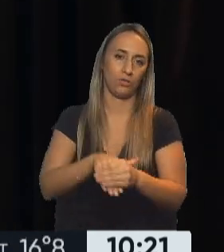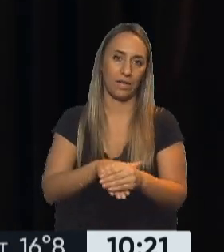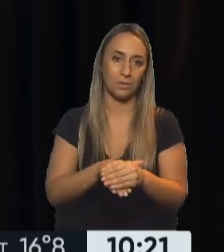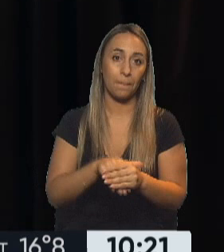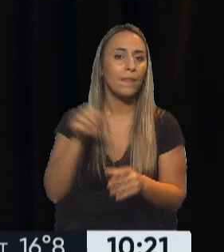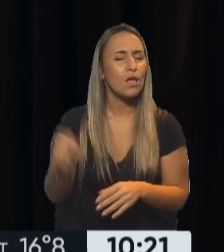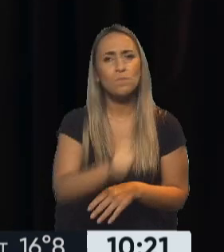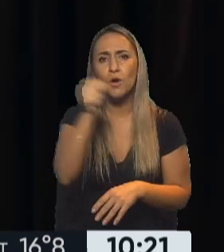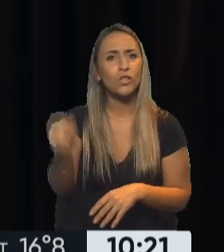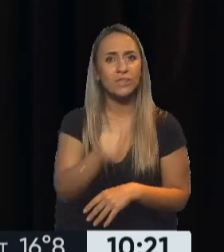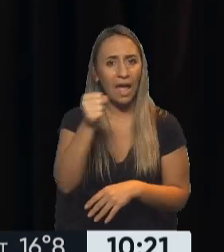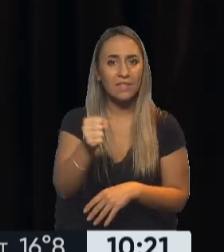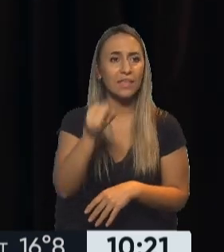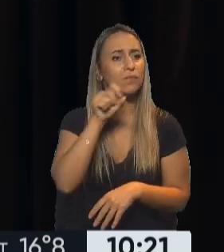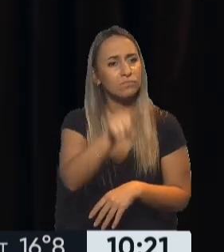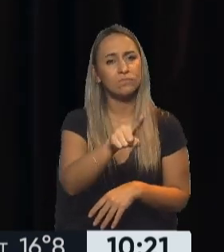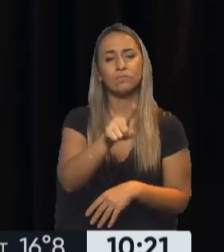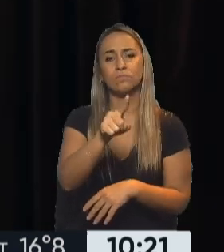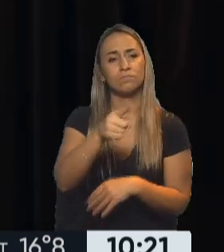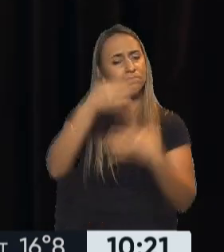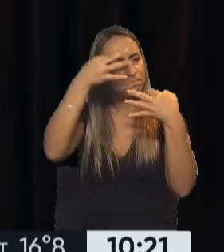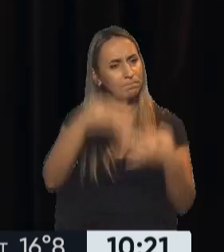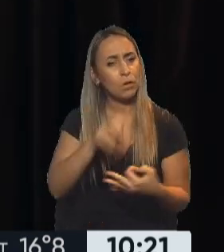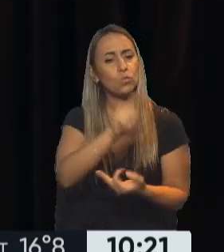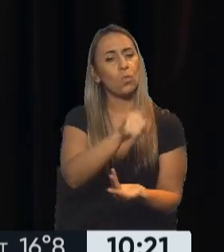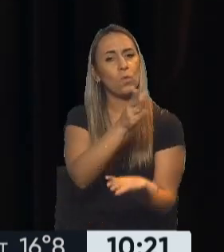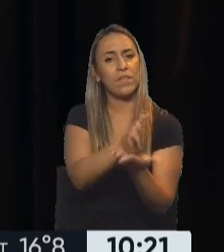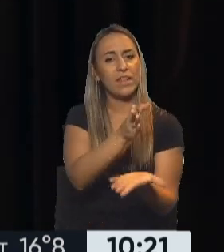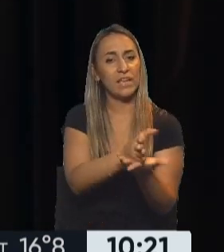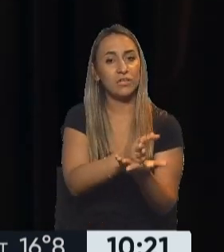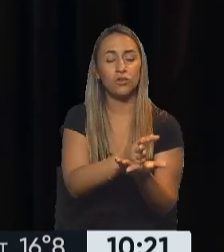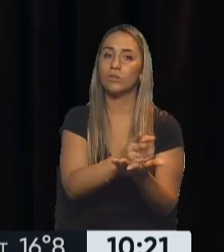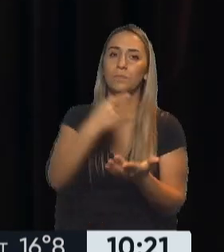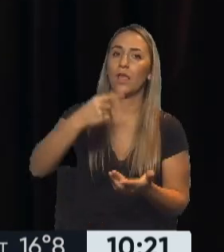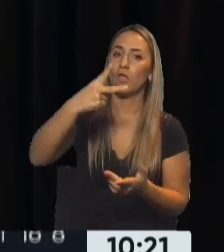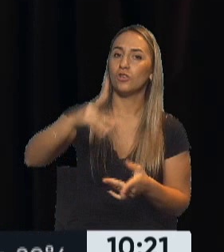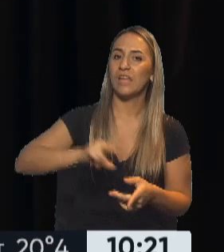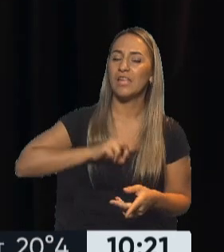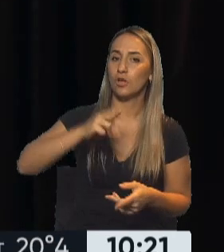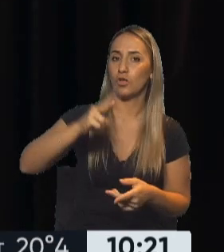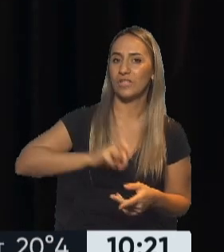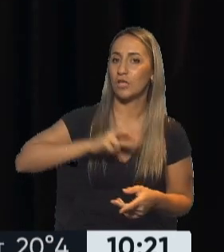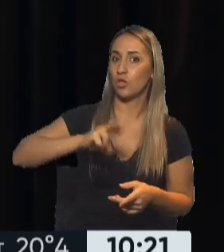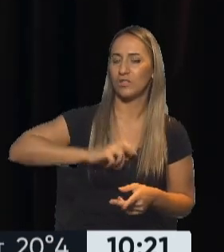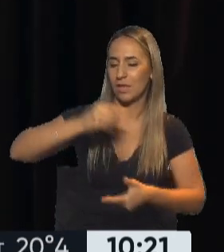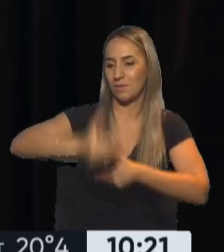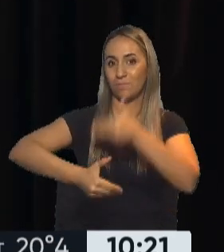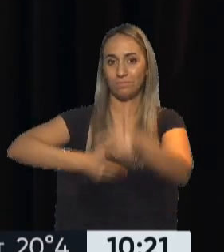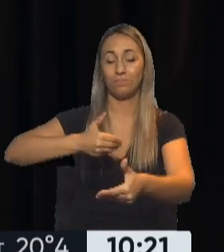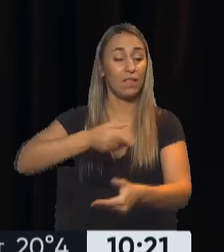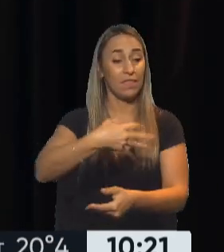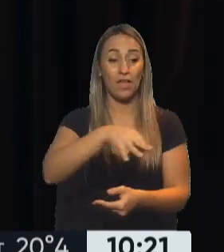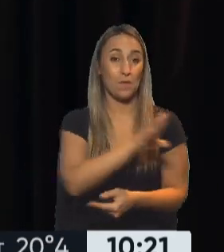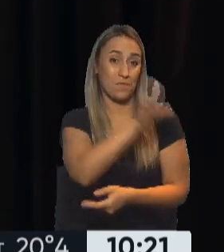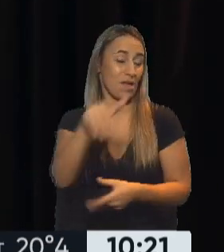Es importantísimo ir a ejercer el derecho que pasa cada 2 años de expresarse en las urnas y esperaremos